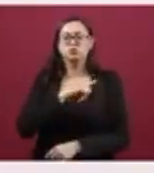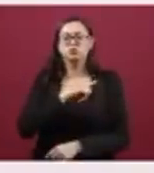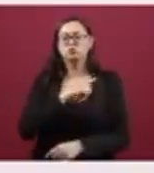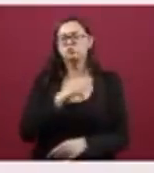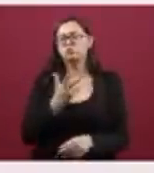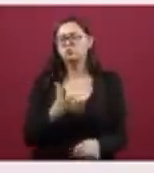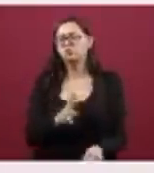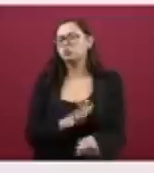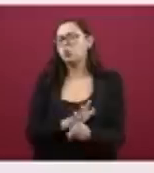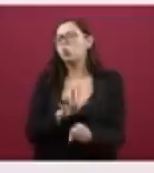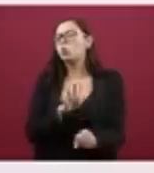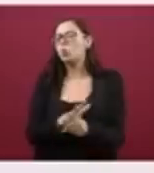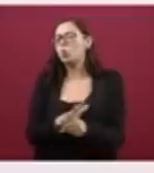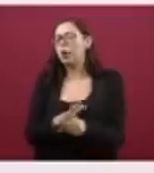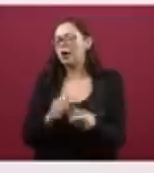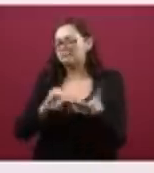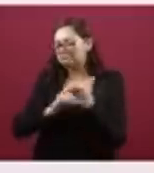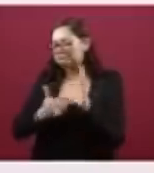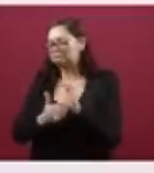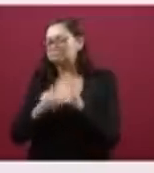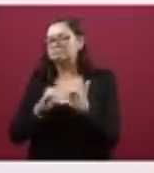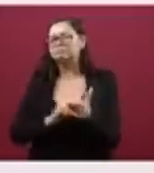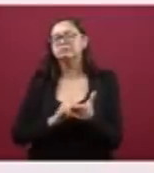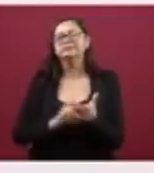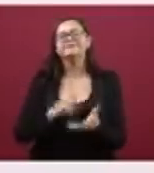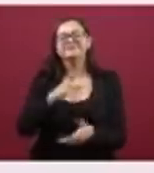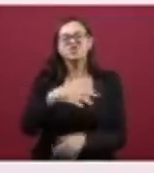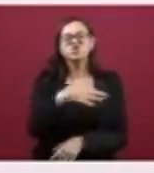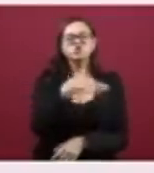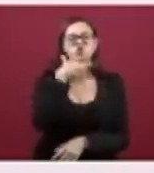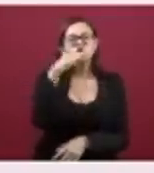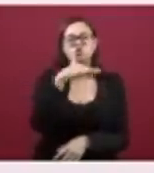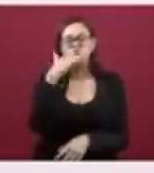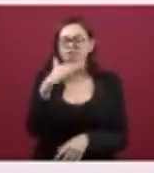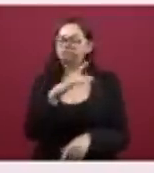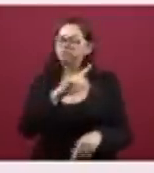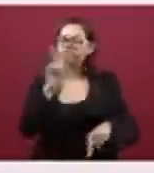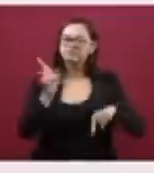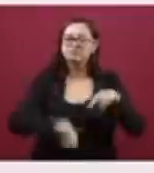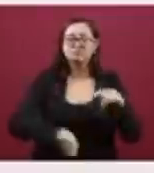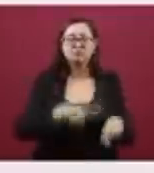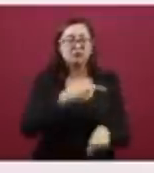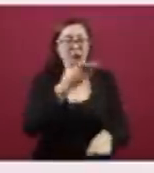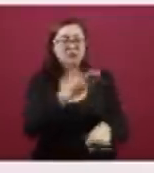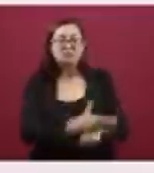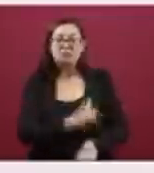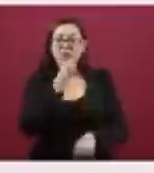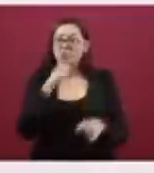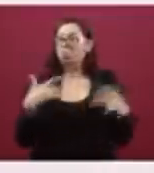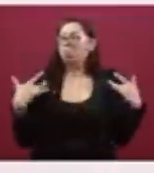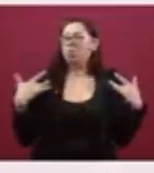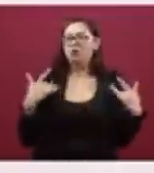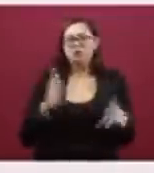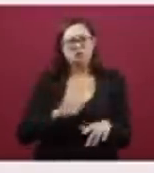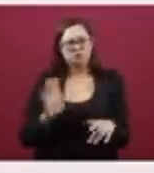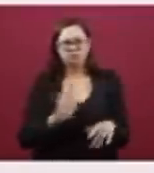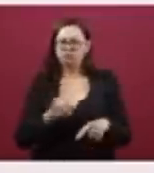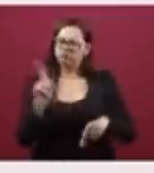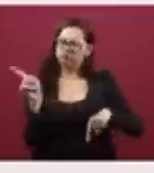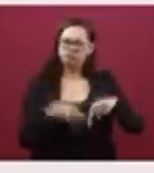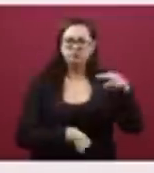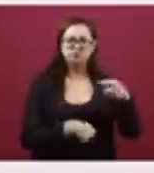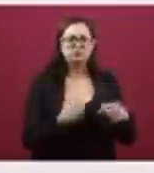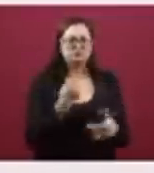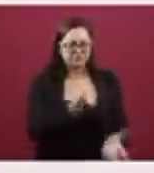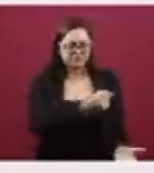la corrupción y con la impunidad para liberar fondos que puedan ser